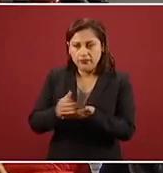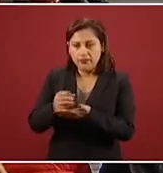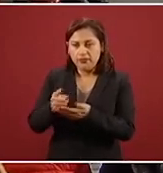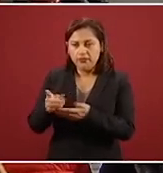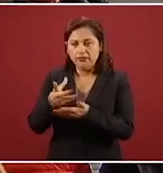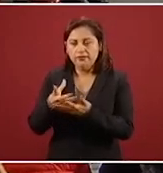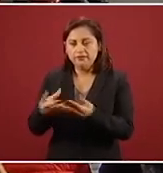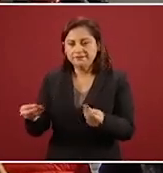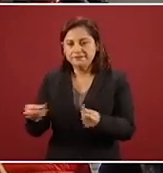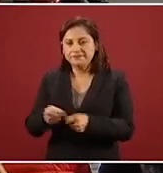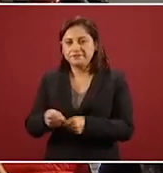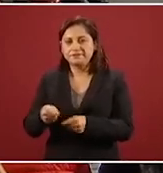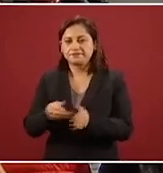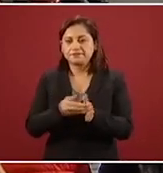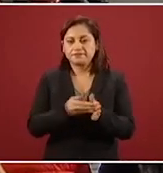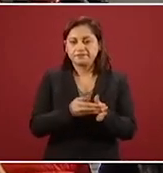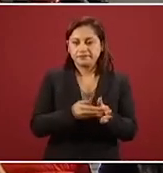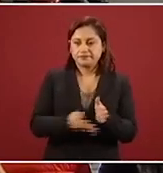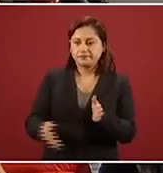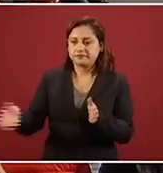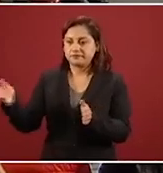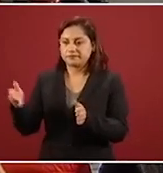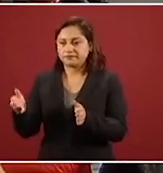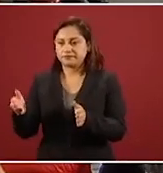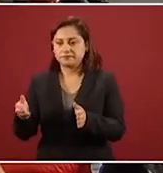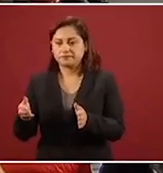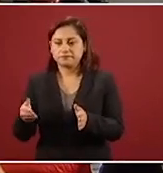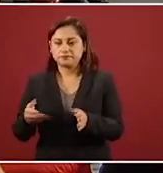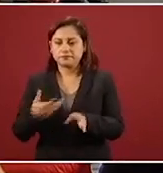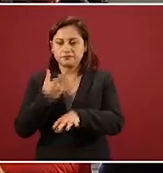234,000. Del primero, de reestructuración.